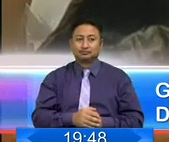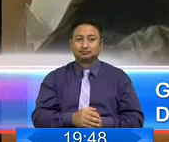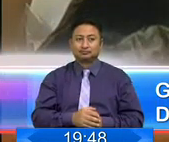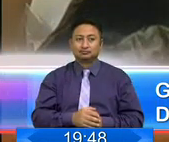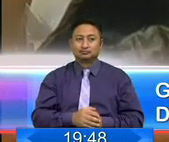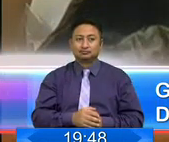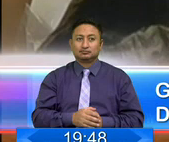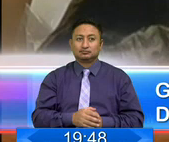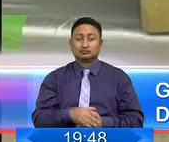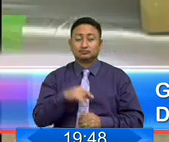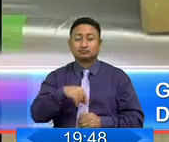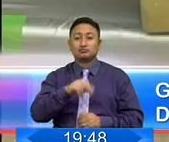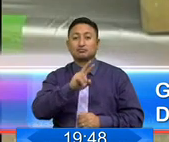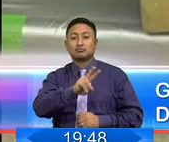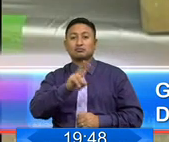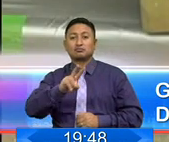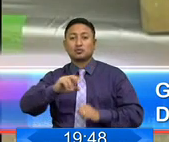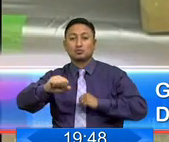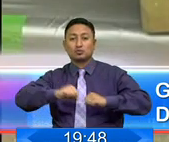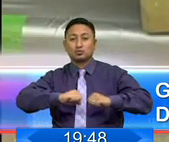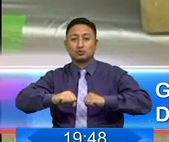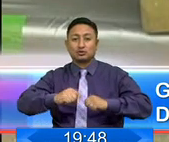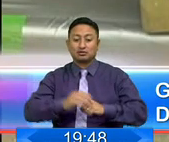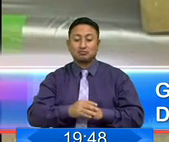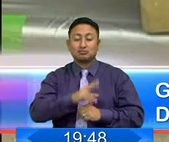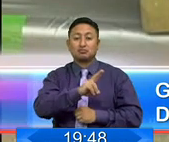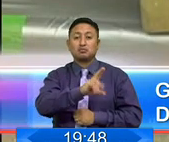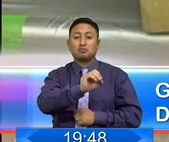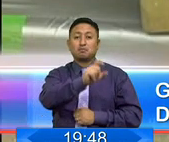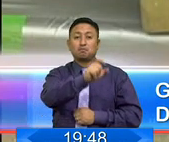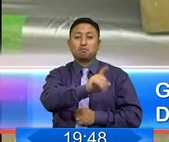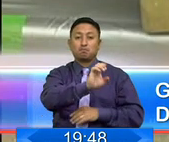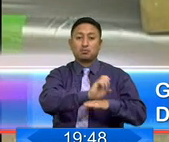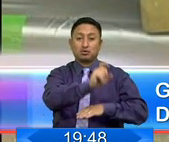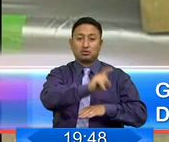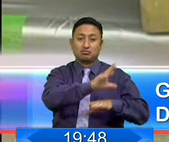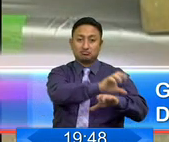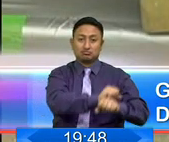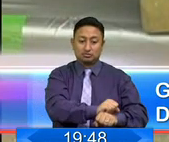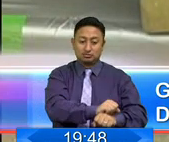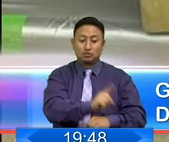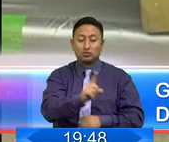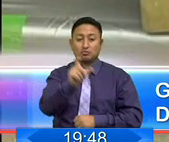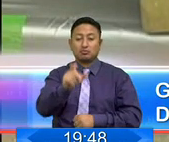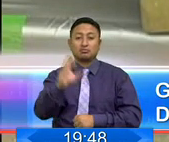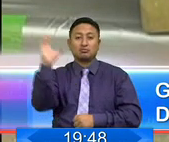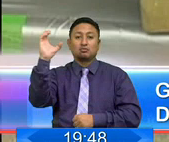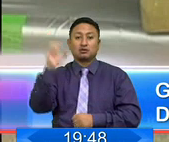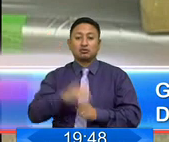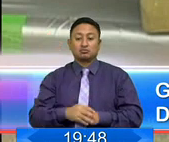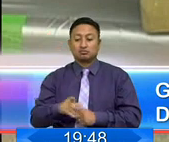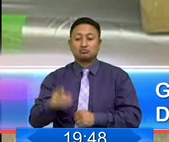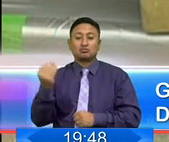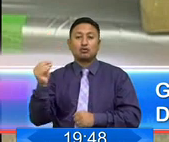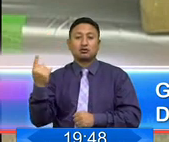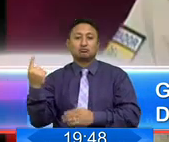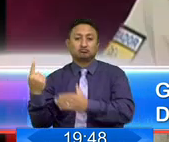22 operativos, tenemos la aprehensión de 20 ciudadanos ecuatorianos, un ciudadano colombiano y un menor de edad